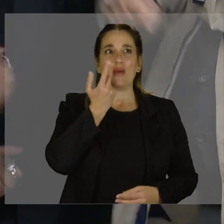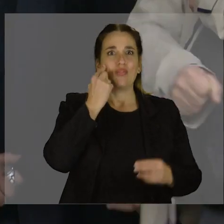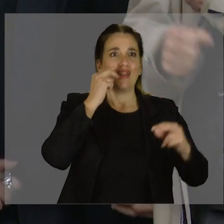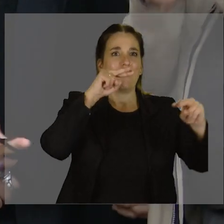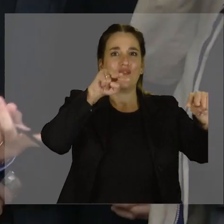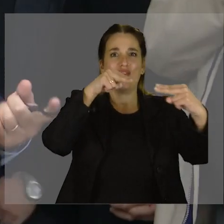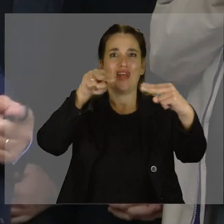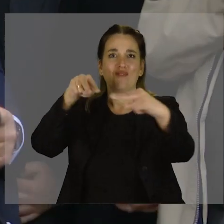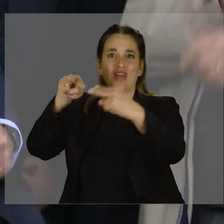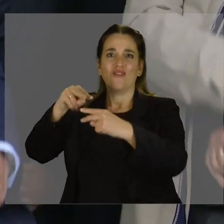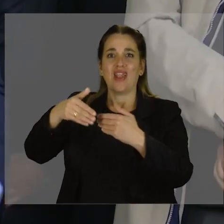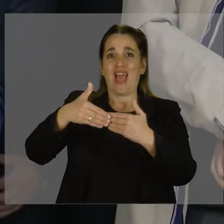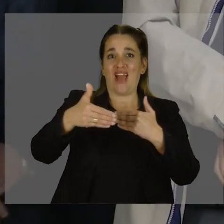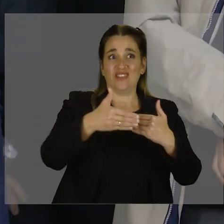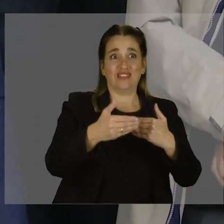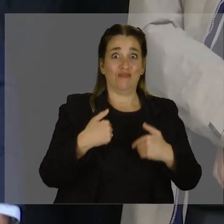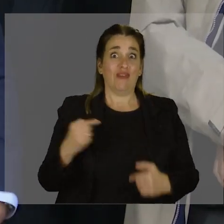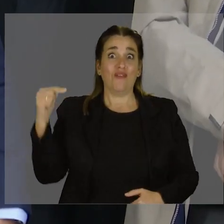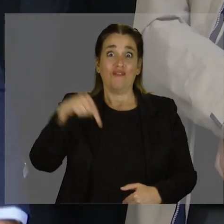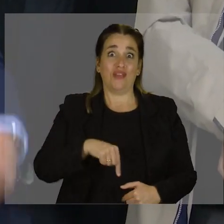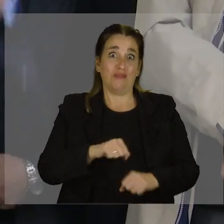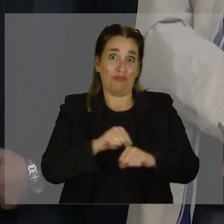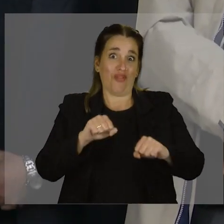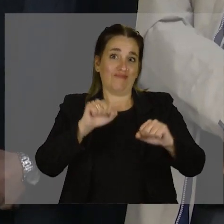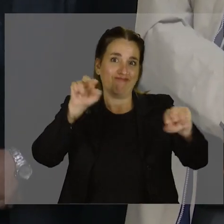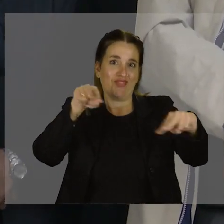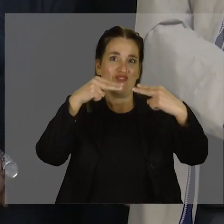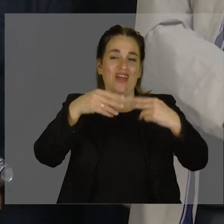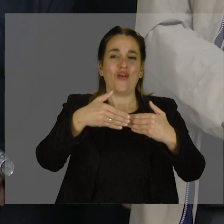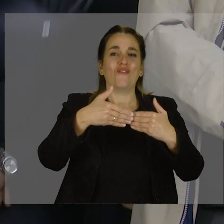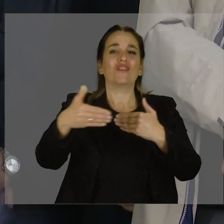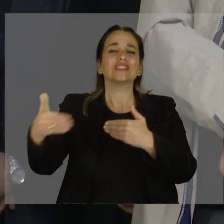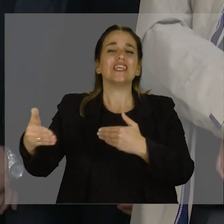Me gustaría ver a todos los vecinos, que en realidad vine para ver a los vecinos, pero